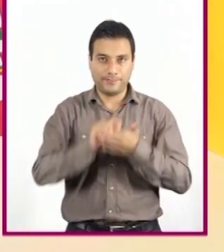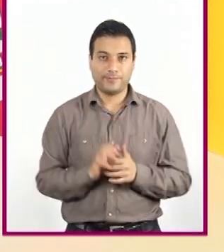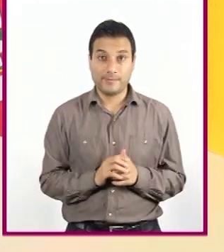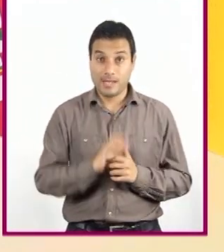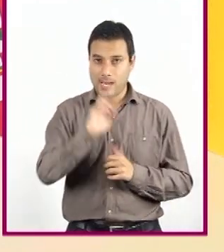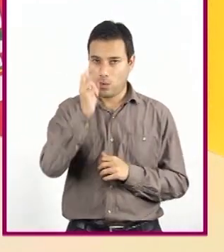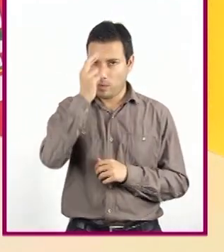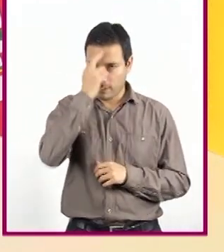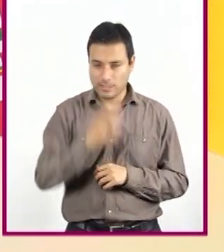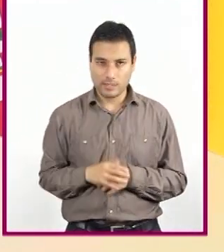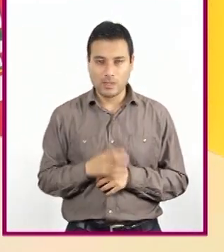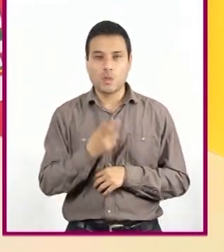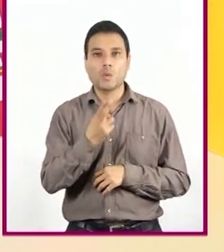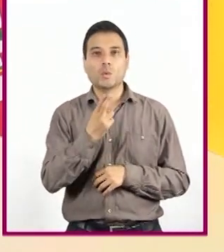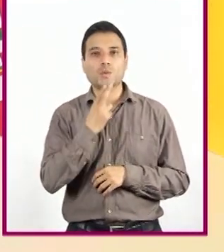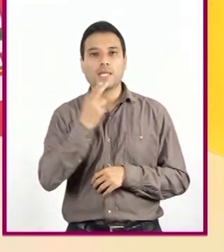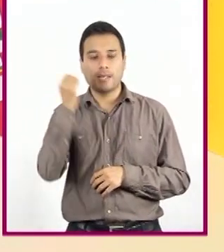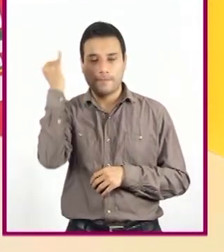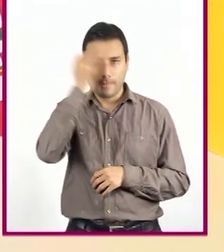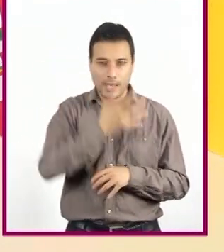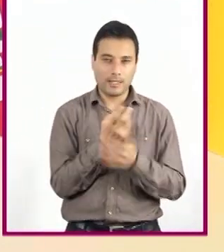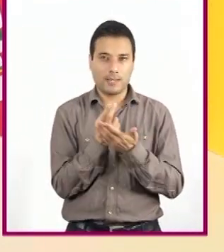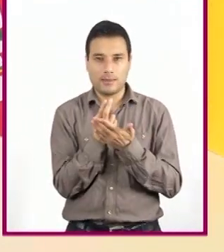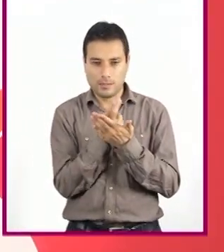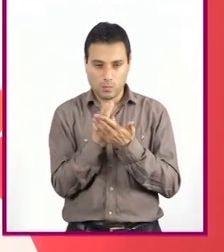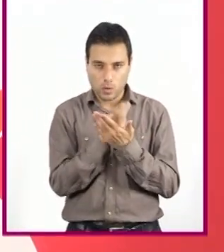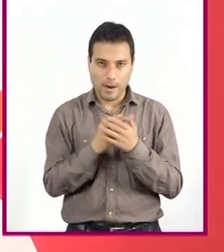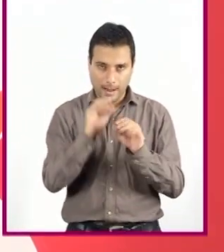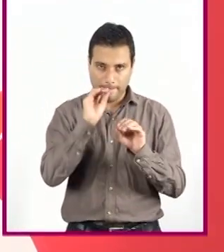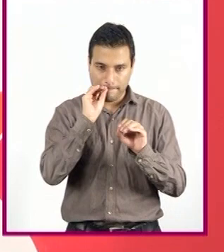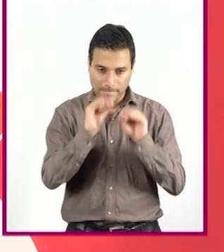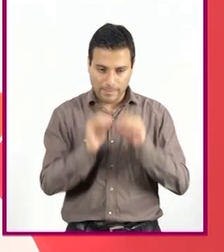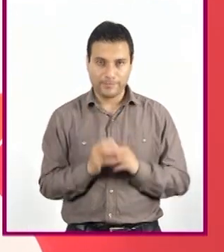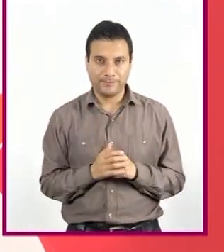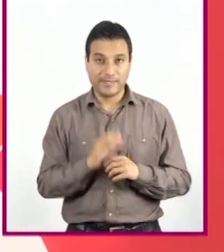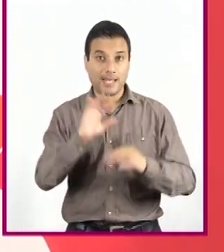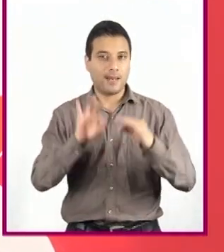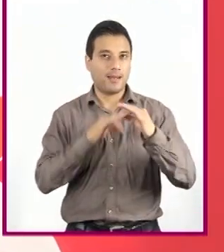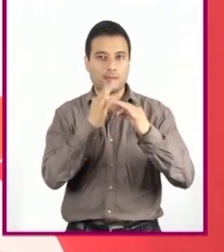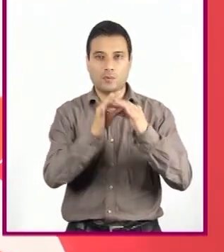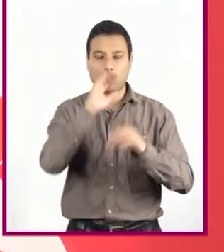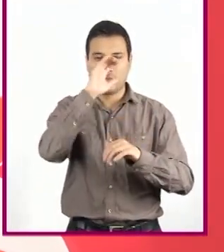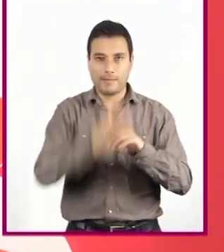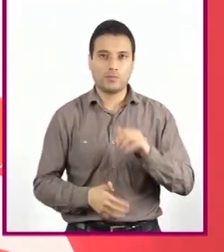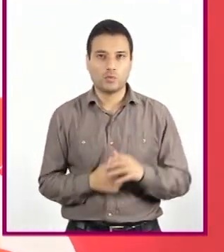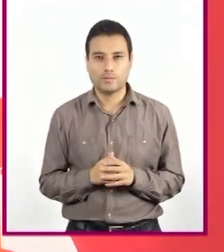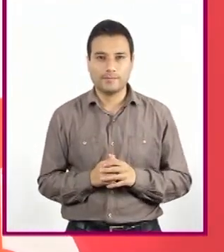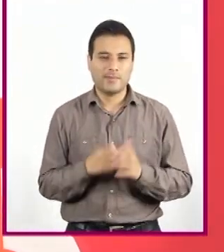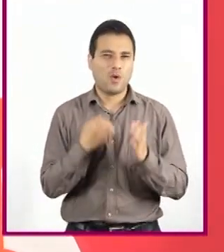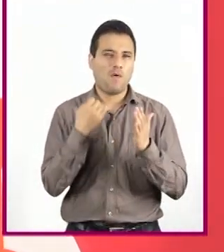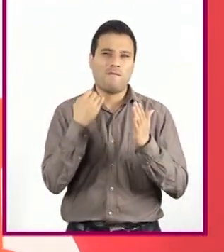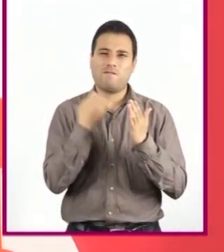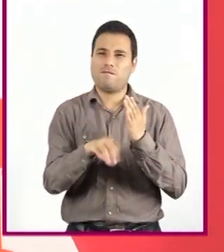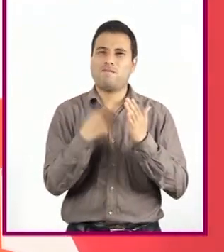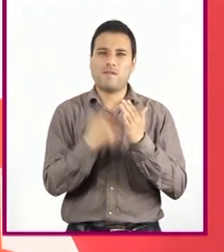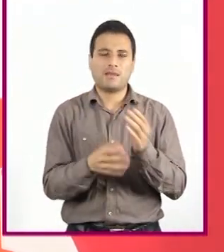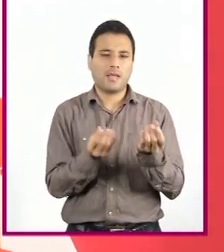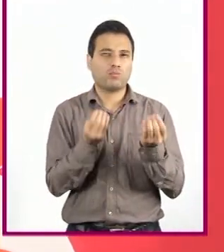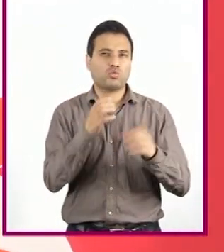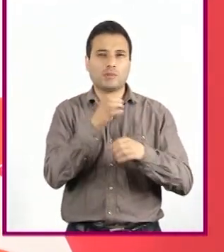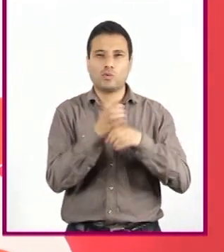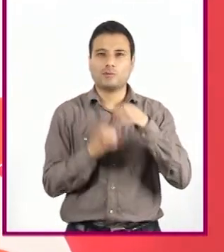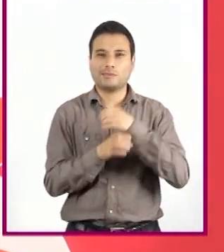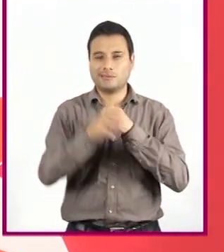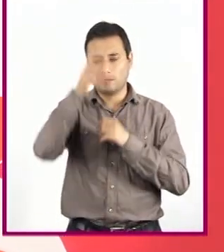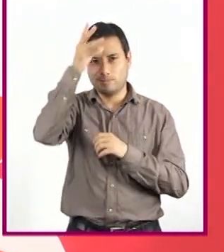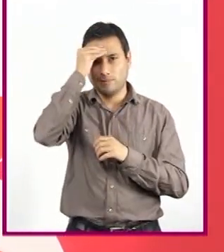utilizar imágenes o dibujos para ilustrar el tema. ¡Listo! Terminamos, pero aún nos queda mucho por explorar y